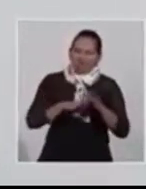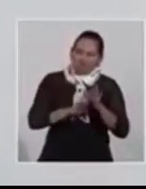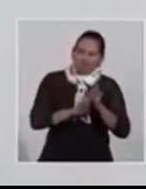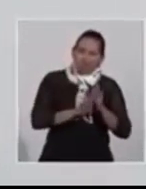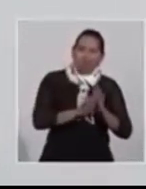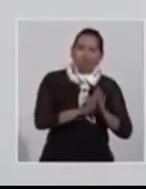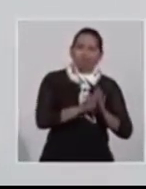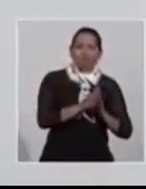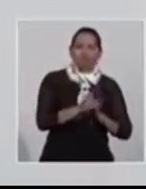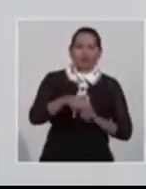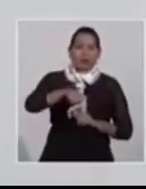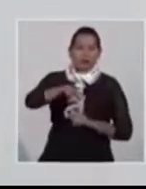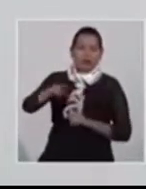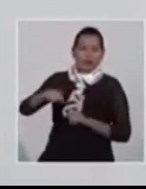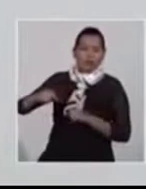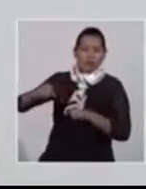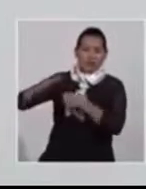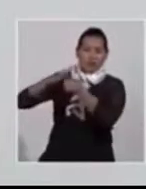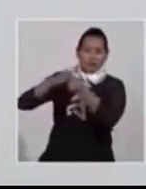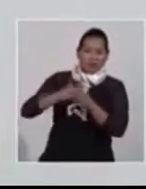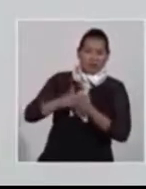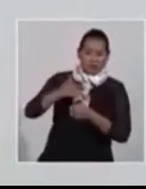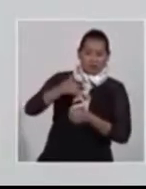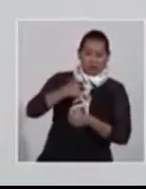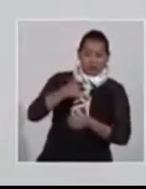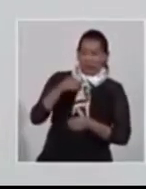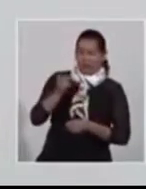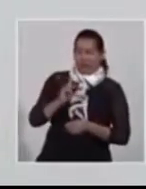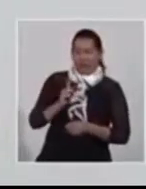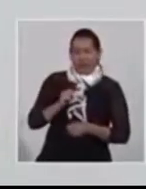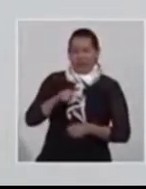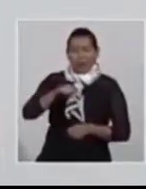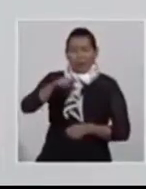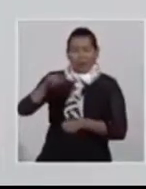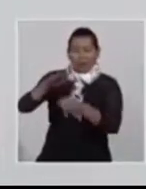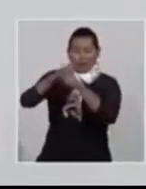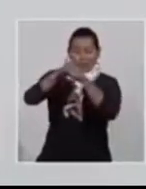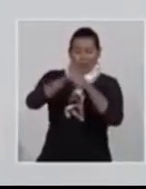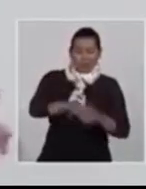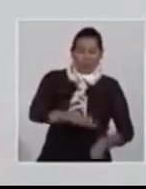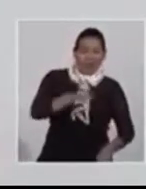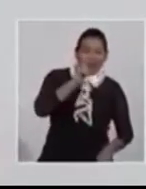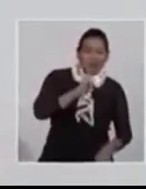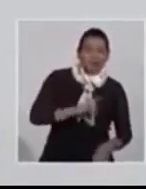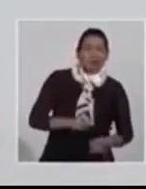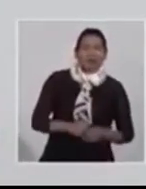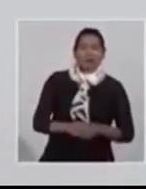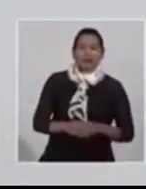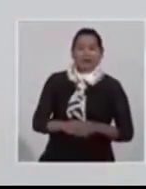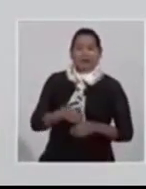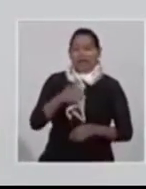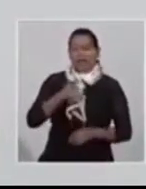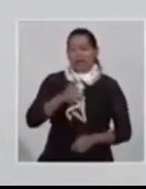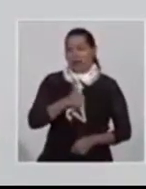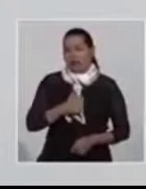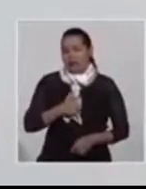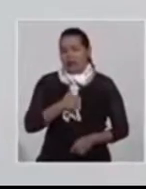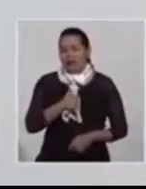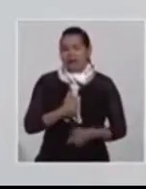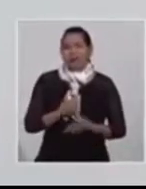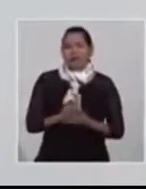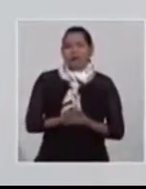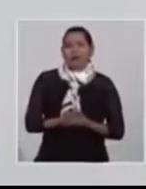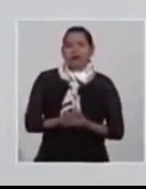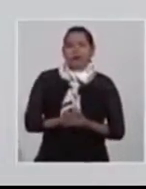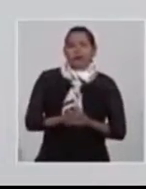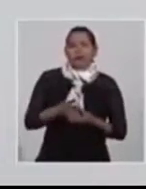digo, descalifica a todas las mujeres poblanas. Y qué lástima, déjeme decirle que no haga honor a su nombre, Luis Miguel. Usted más bien me suena a Luisito Rey.